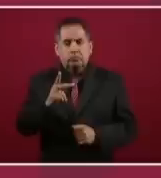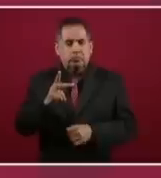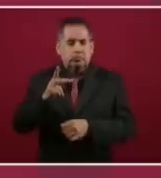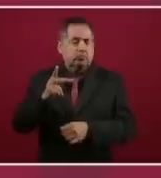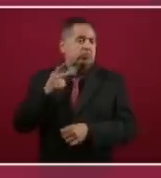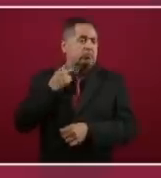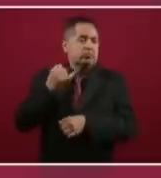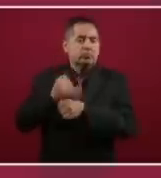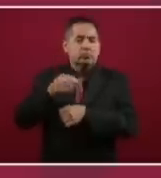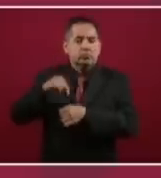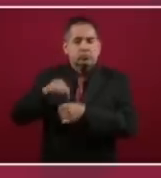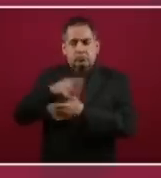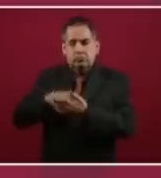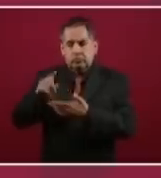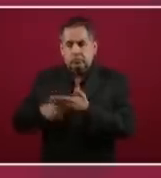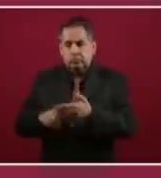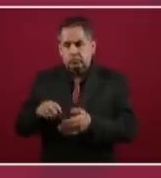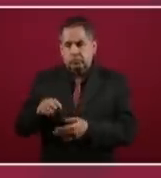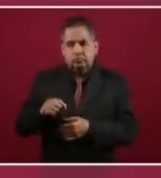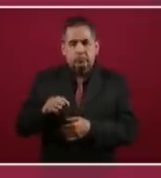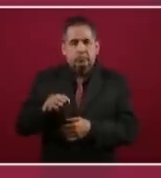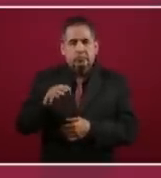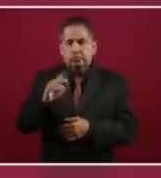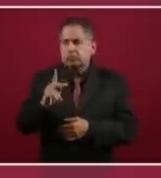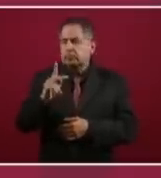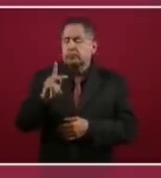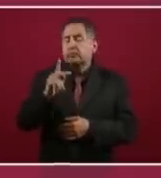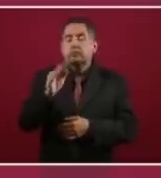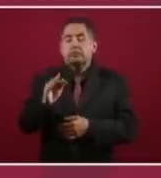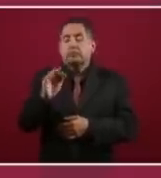Electoral, de la Fiscalía General,